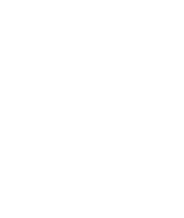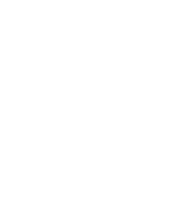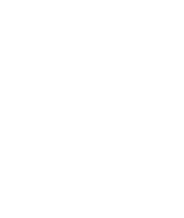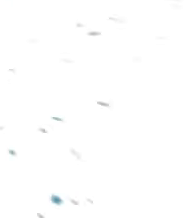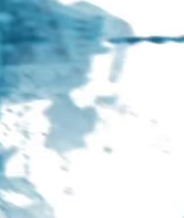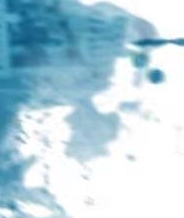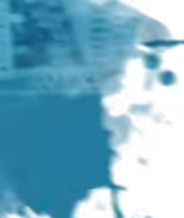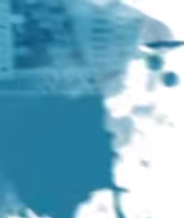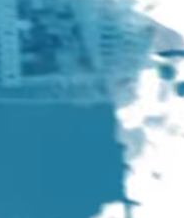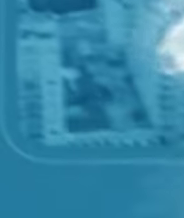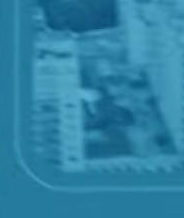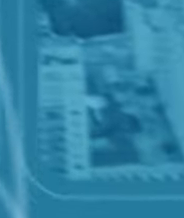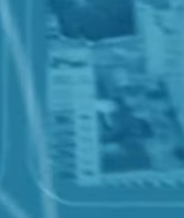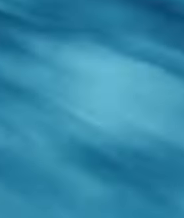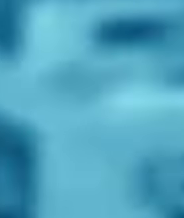al